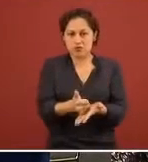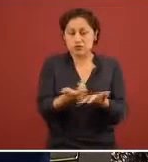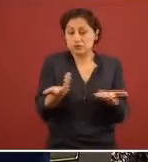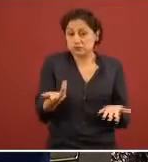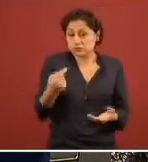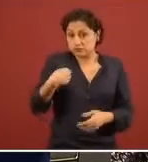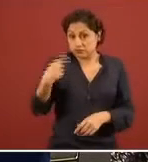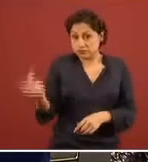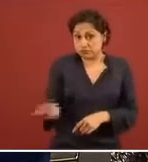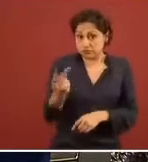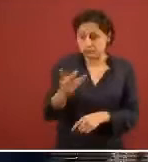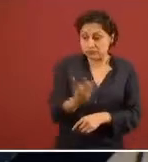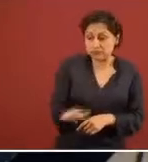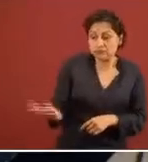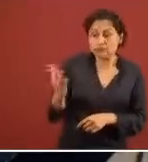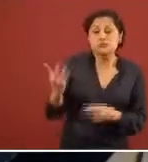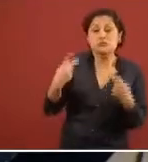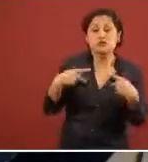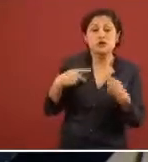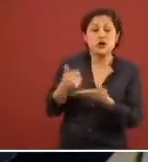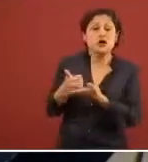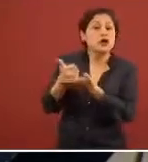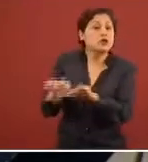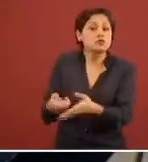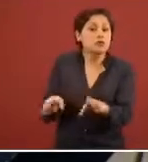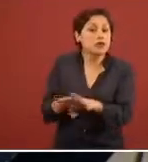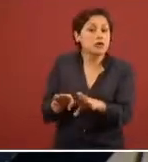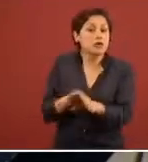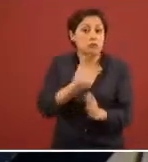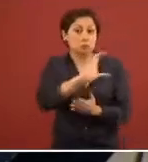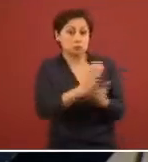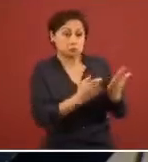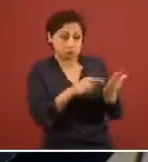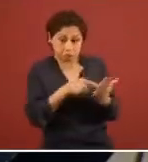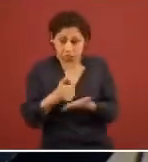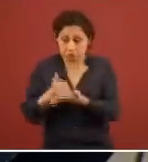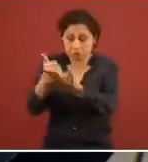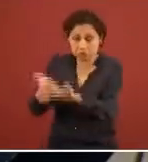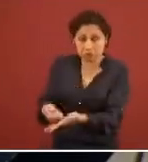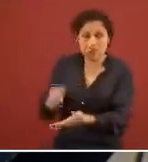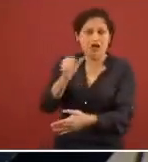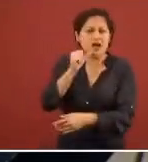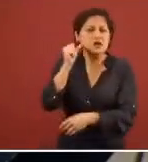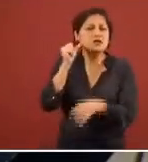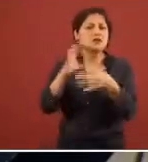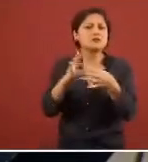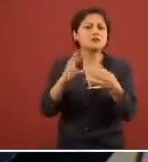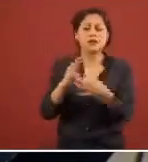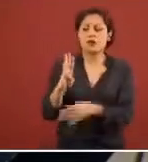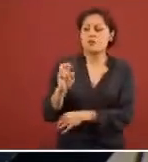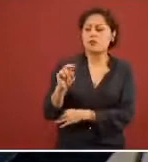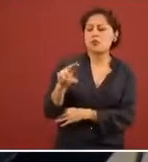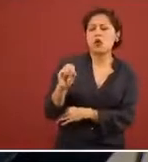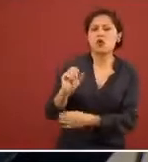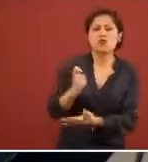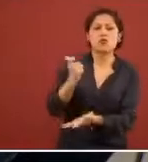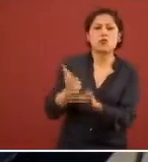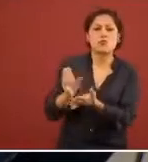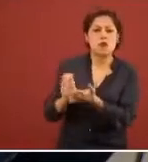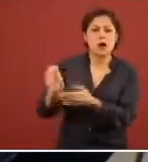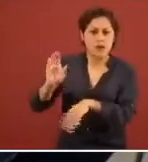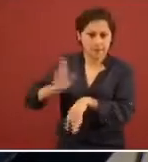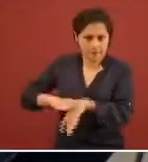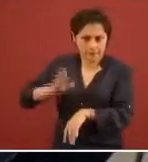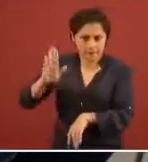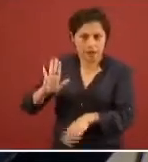ellos? ¿Cómo darles atención, ¿no?, si se les va a mejorar esto? Ayer se anunciaba un bono de 20% a personal médico. Entonces, pues, ¿qué pasa con este otro